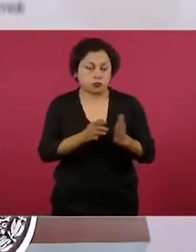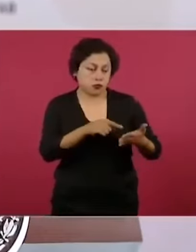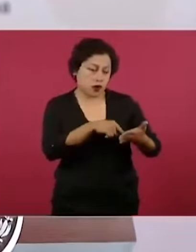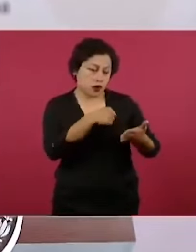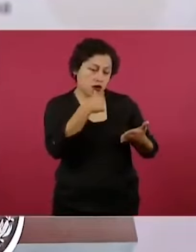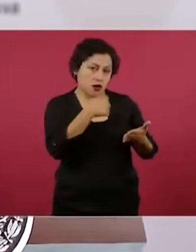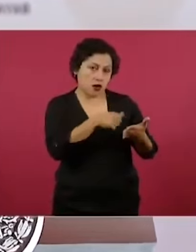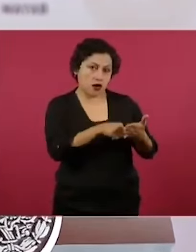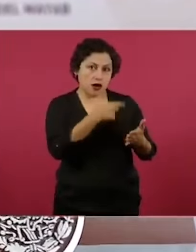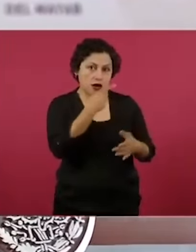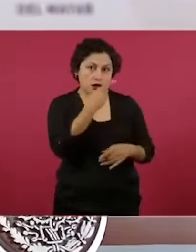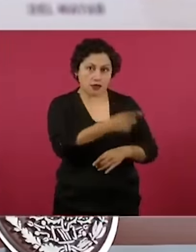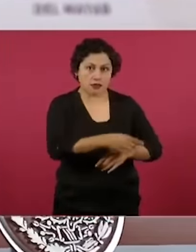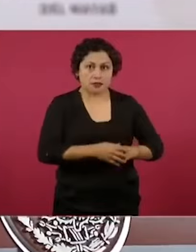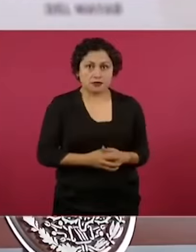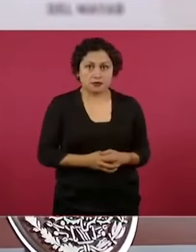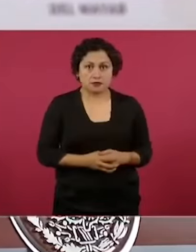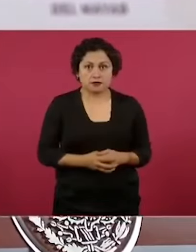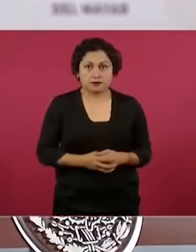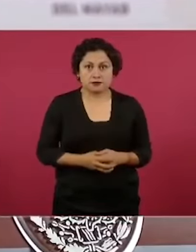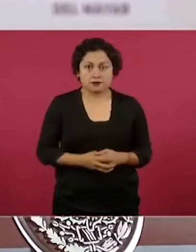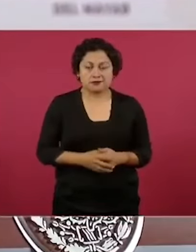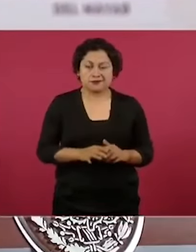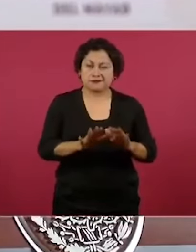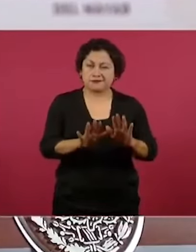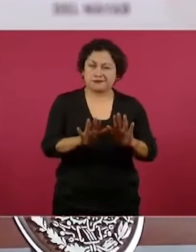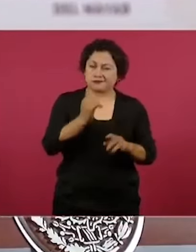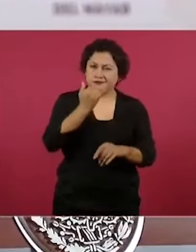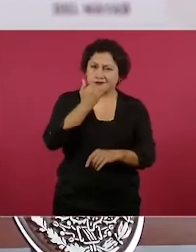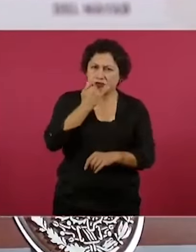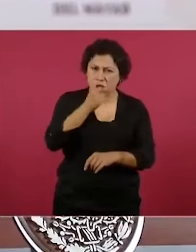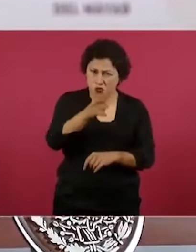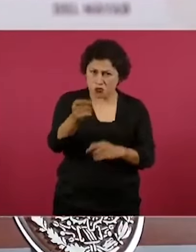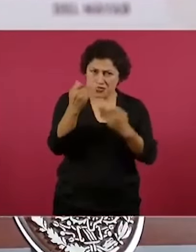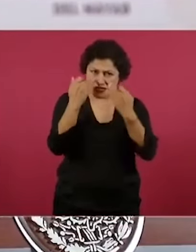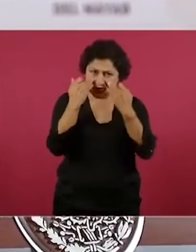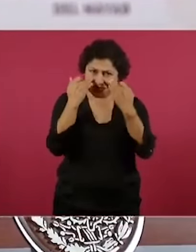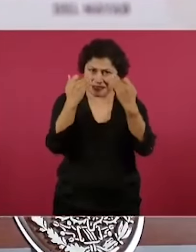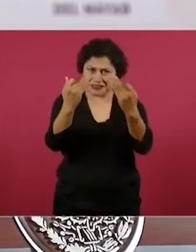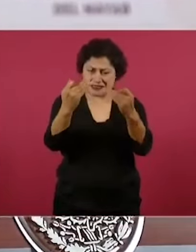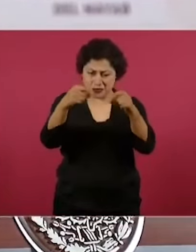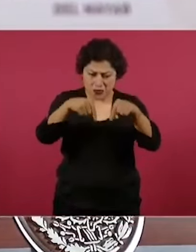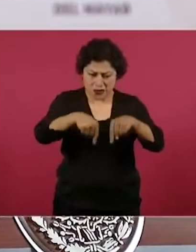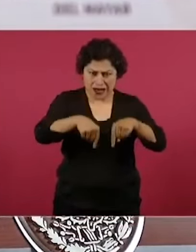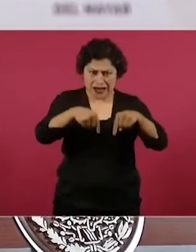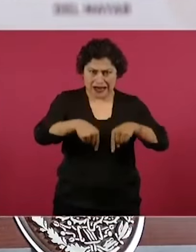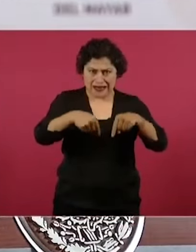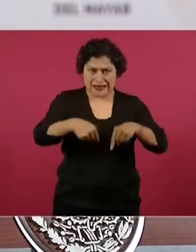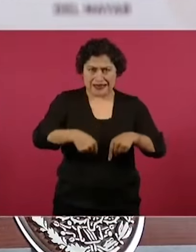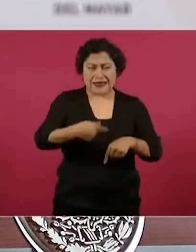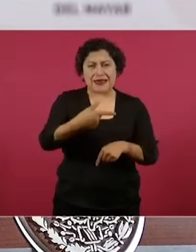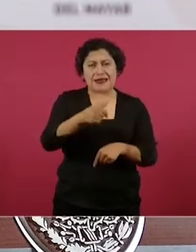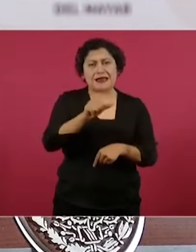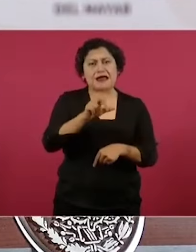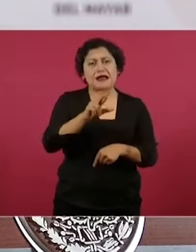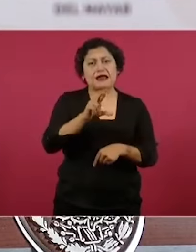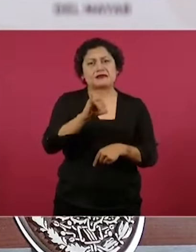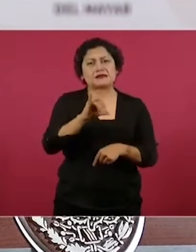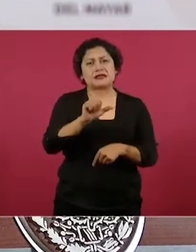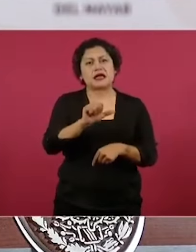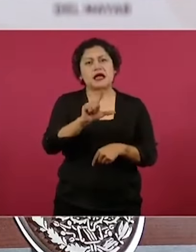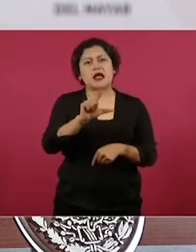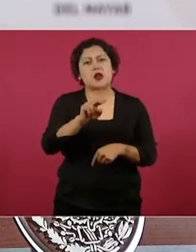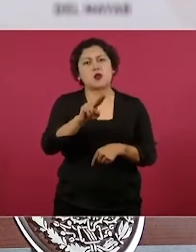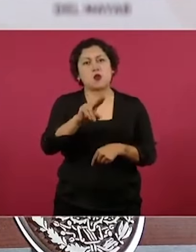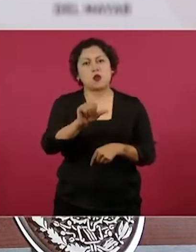Luna, aquí lo hemos visto, comenzó en el CISEN, en el sistema de